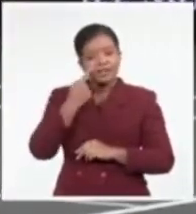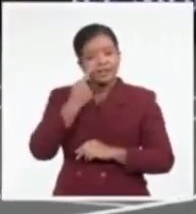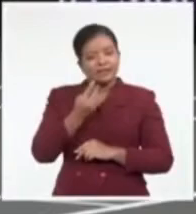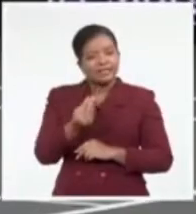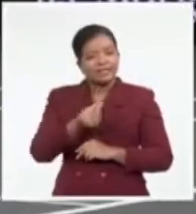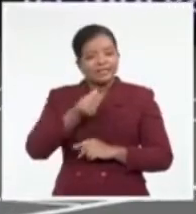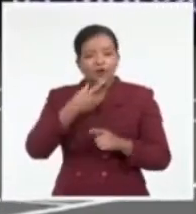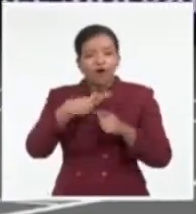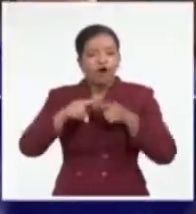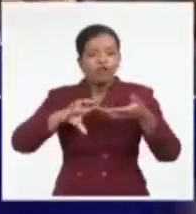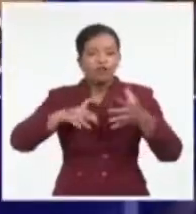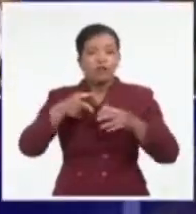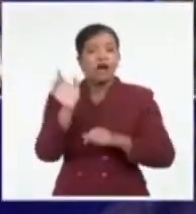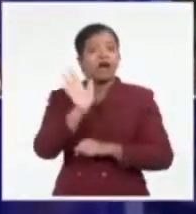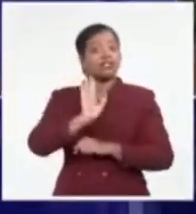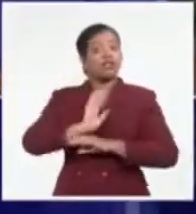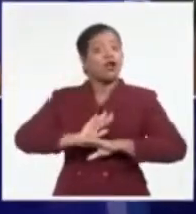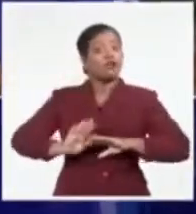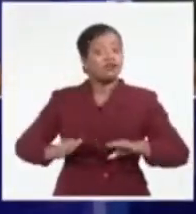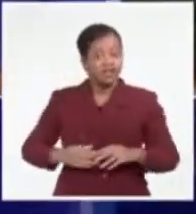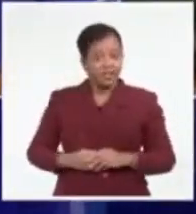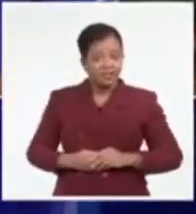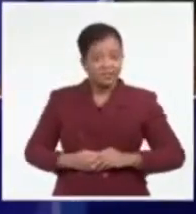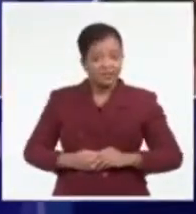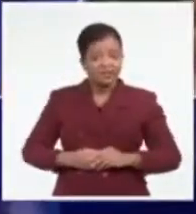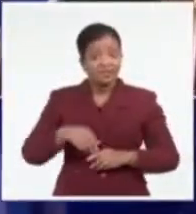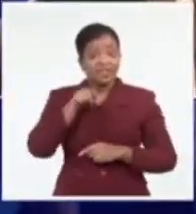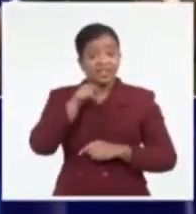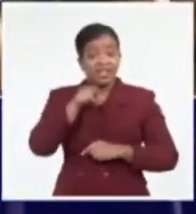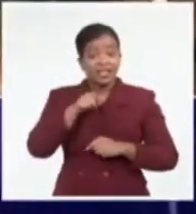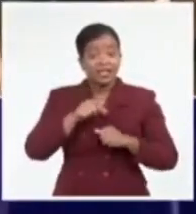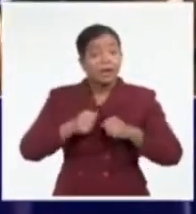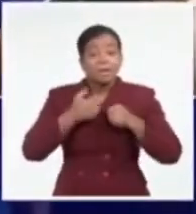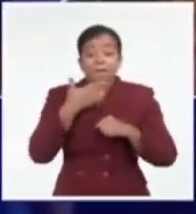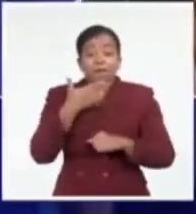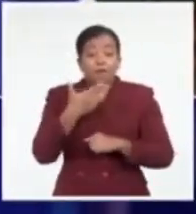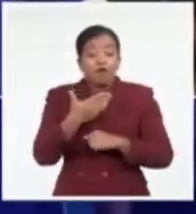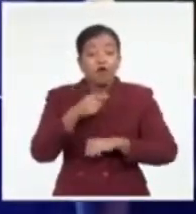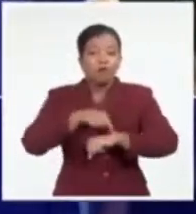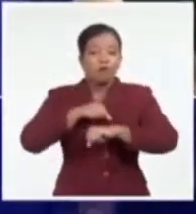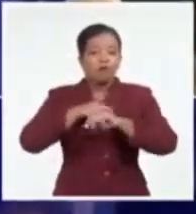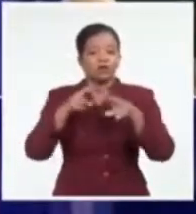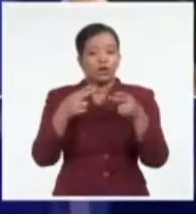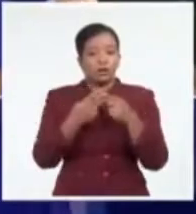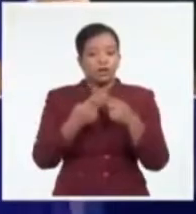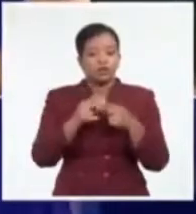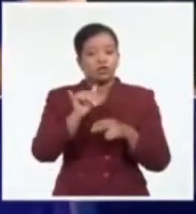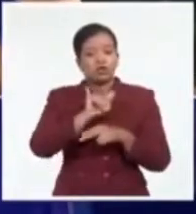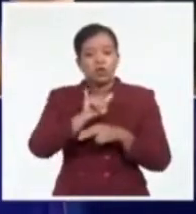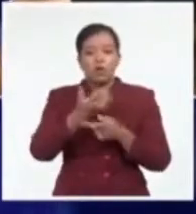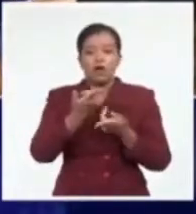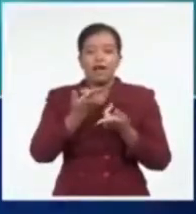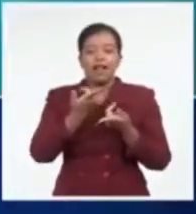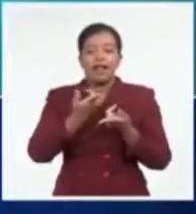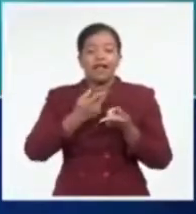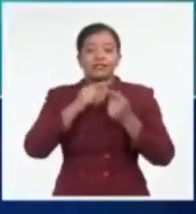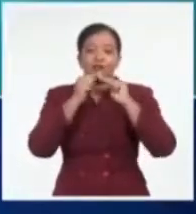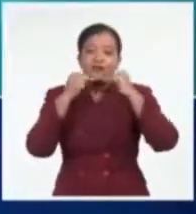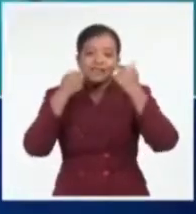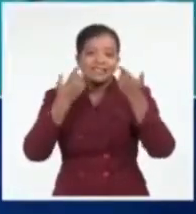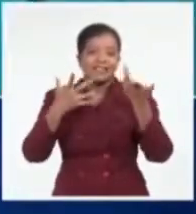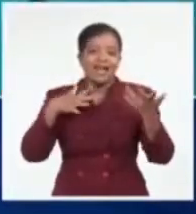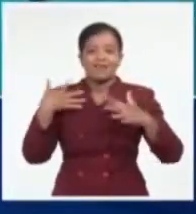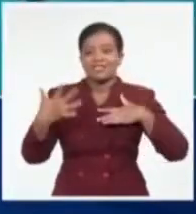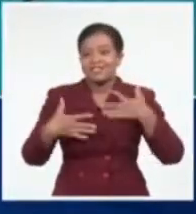adiós de un maestro. Rafa y Roger protagonizaron grandes momentos en la pista, lágrimas y sonrisas también fuera de